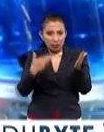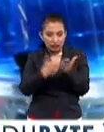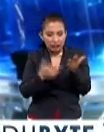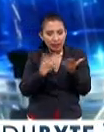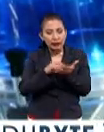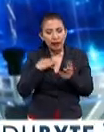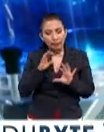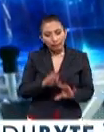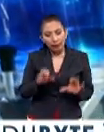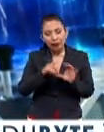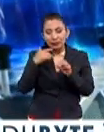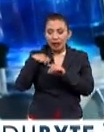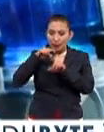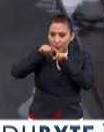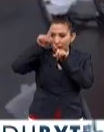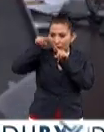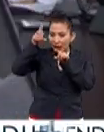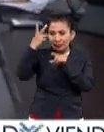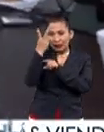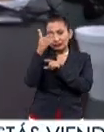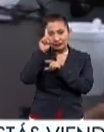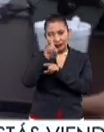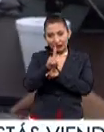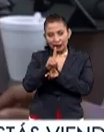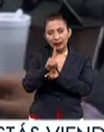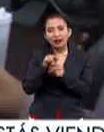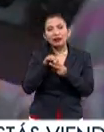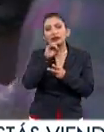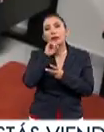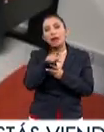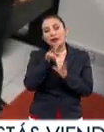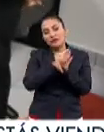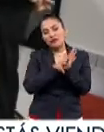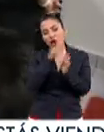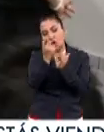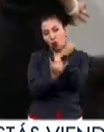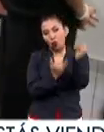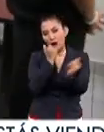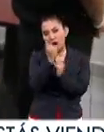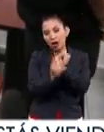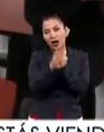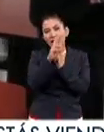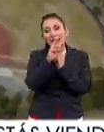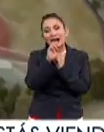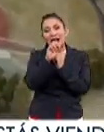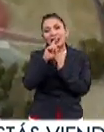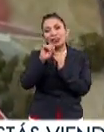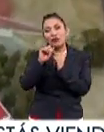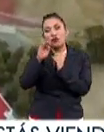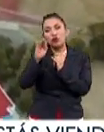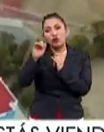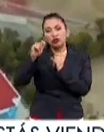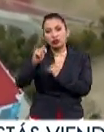de programación de gráficos en tercera dimensión y de videojuegos en Greenfoot.